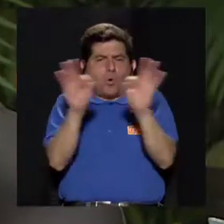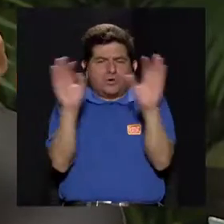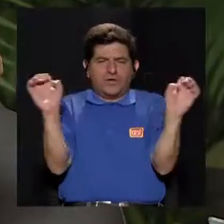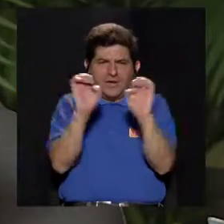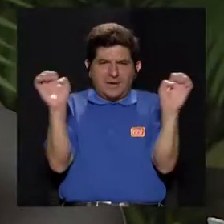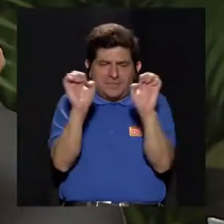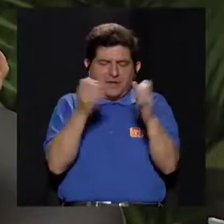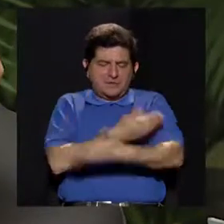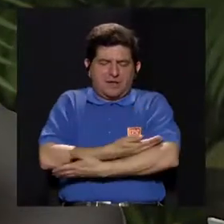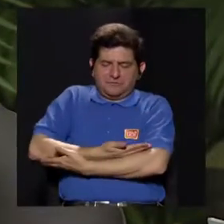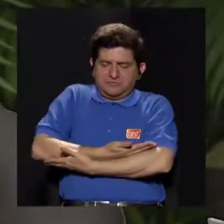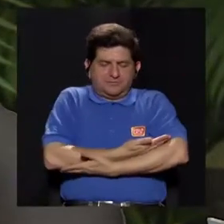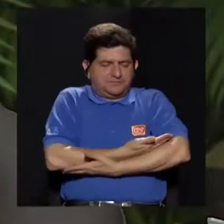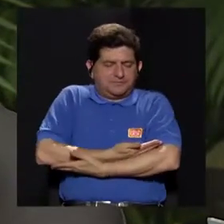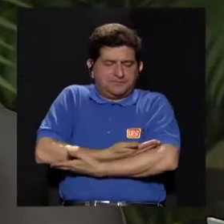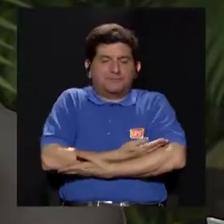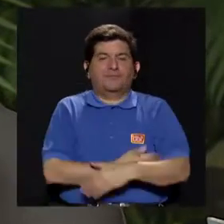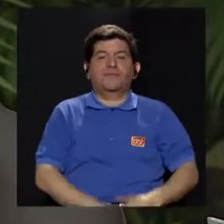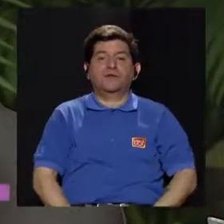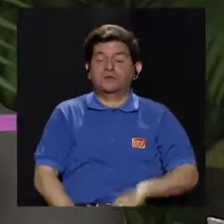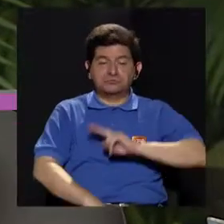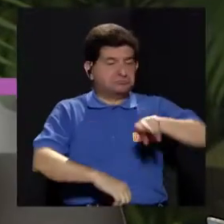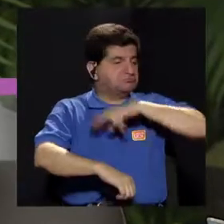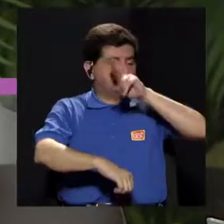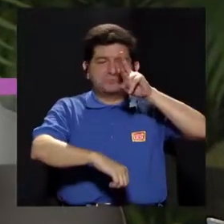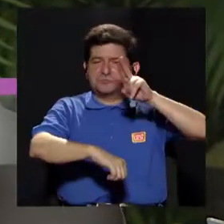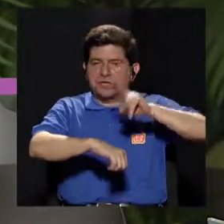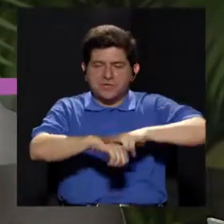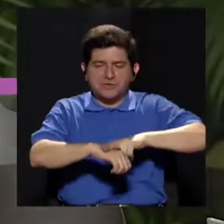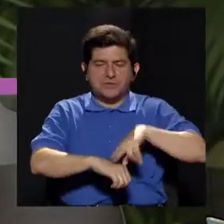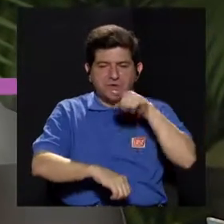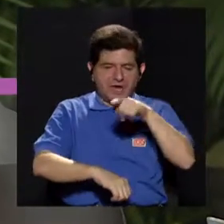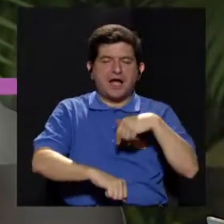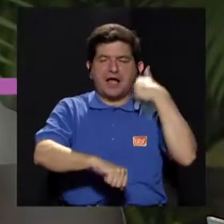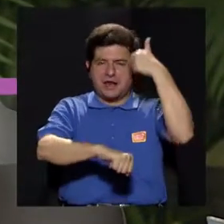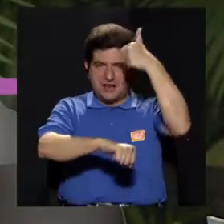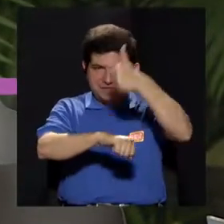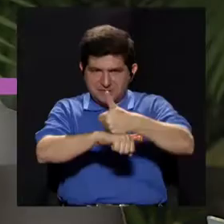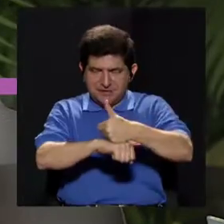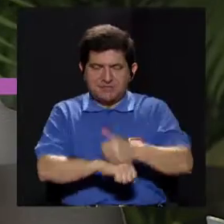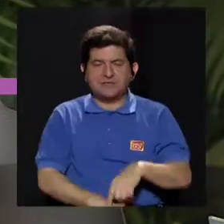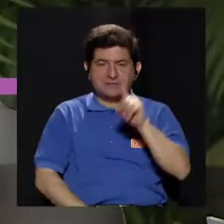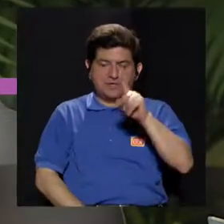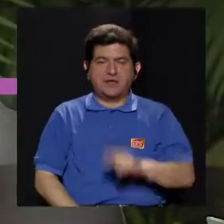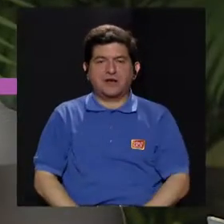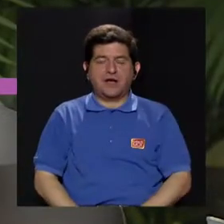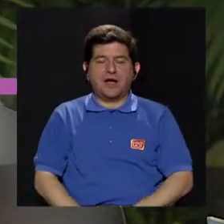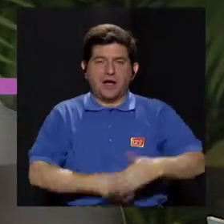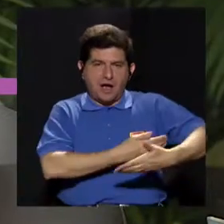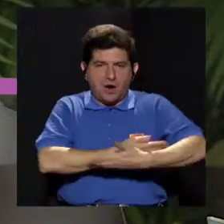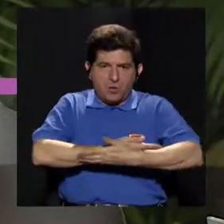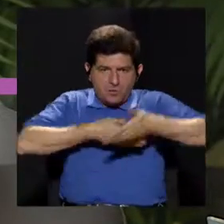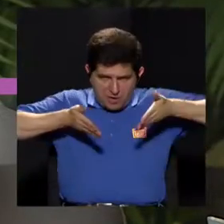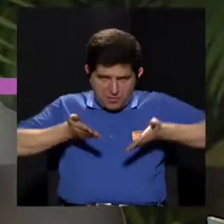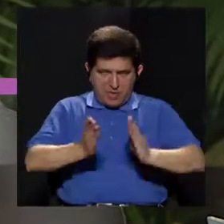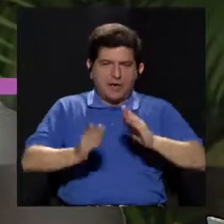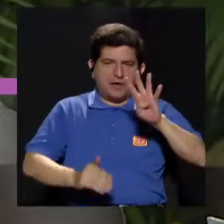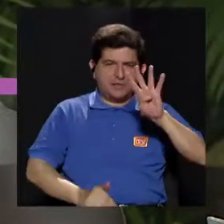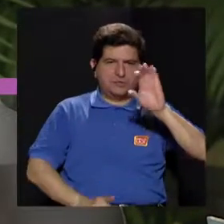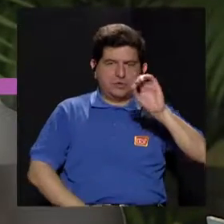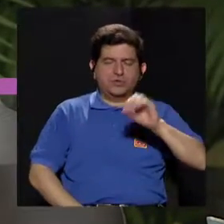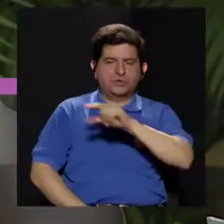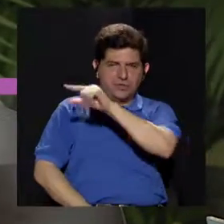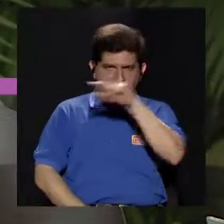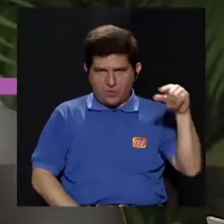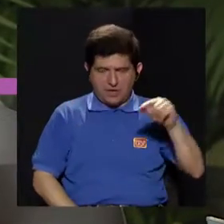de energía para el bebé. Entonces, la naturaleza le puso al bebé de término su enzima para que